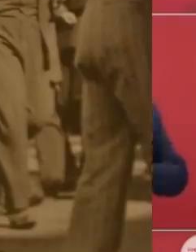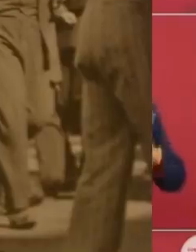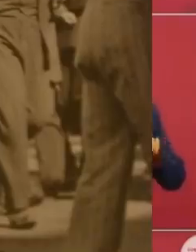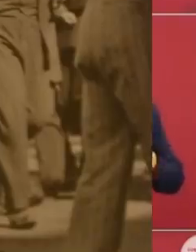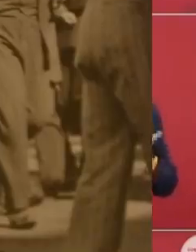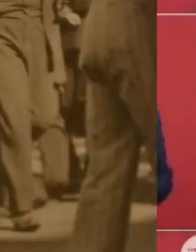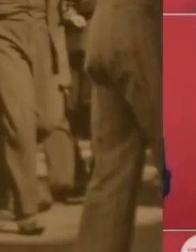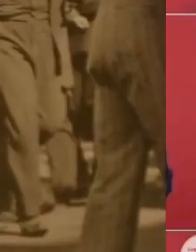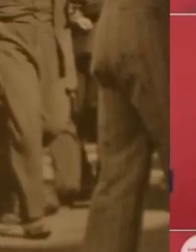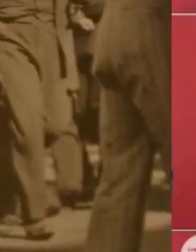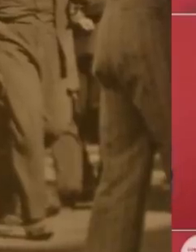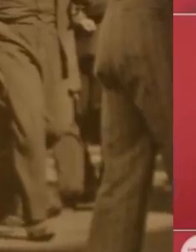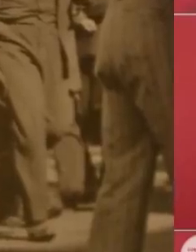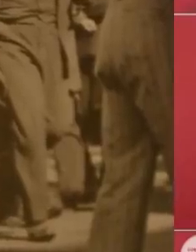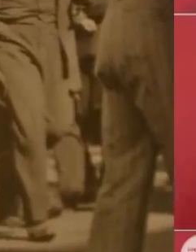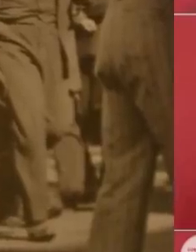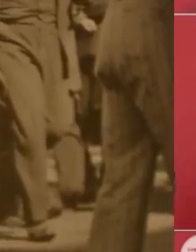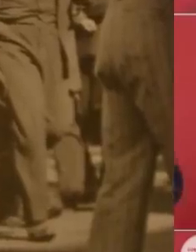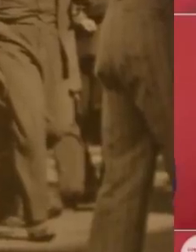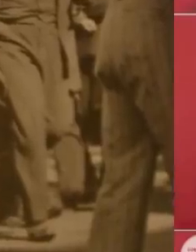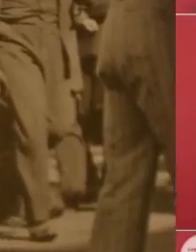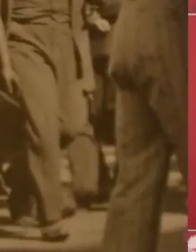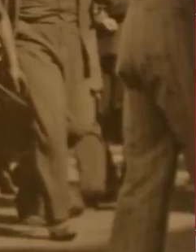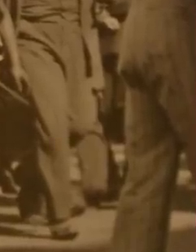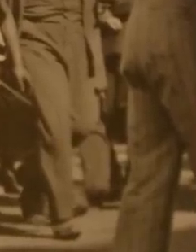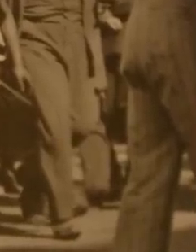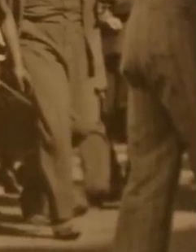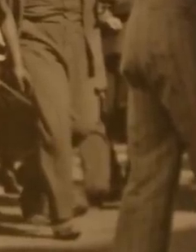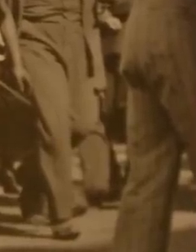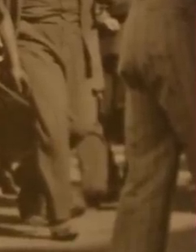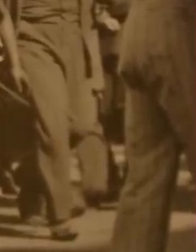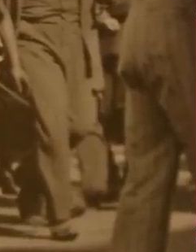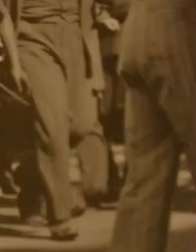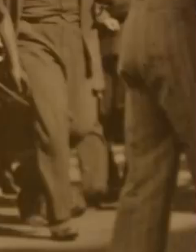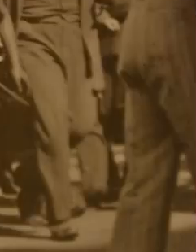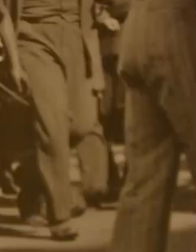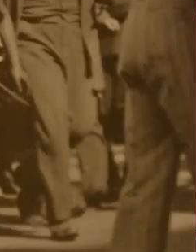opresión y antidemocrático